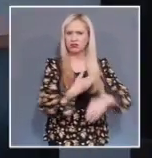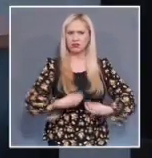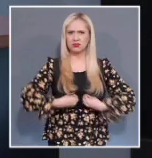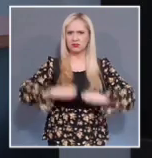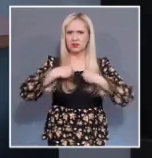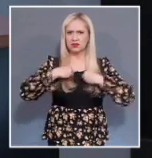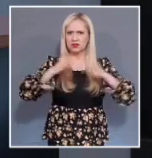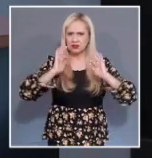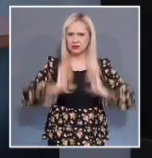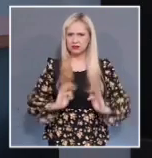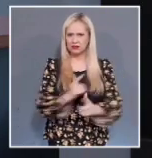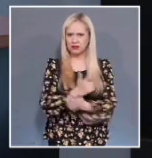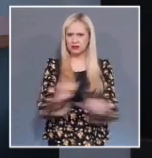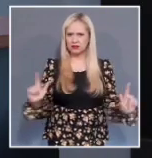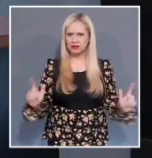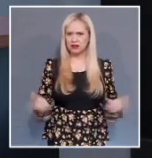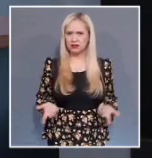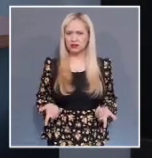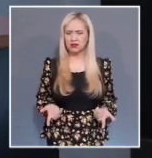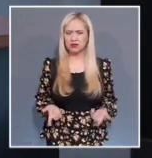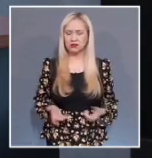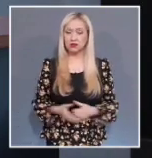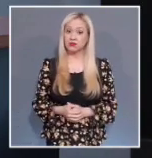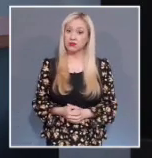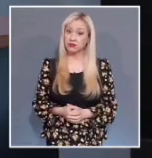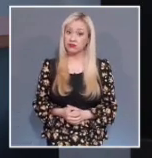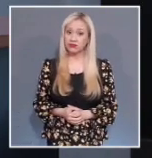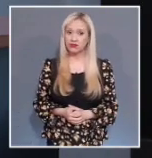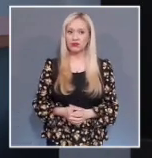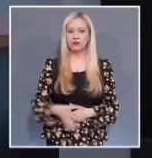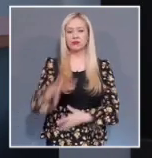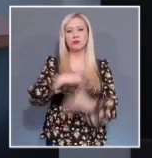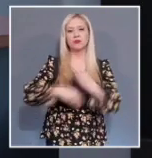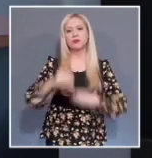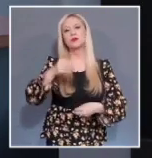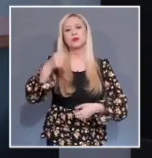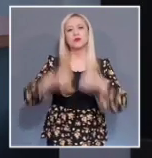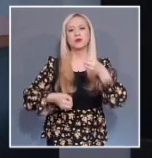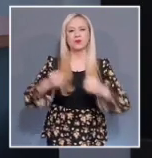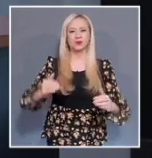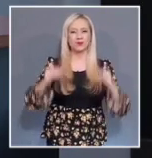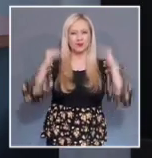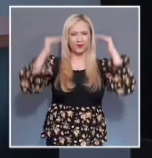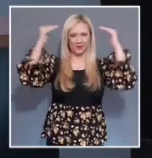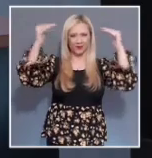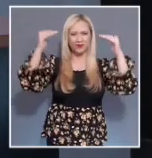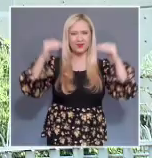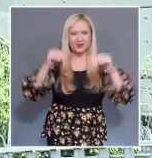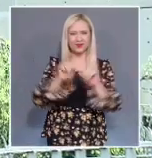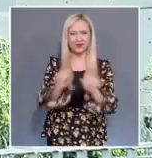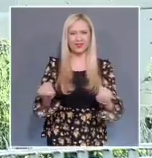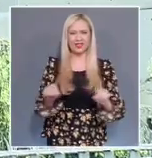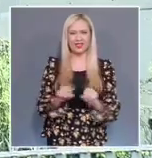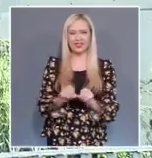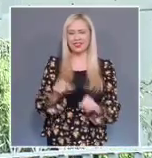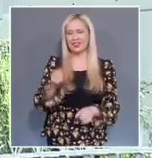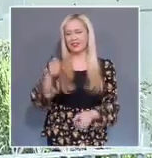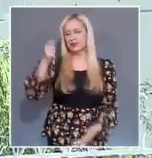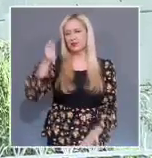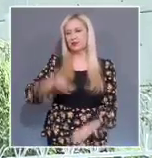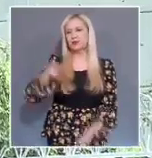Y por otra parte, la Sala Superior dio a conocer el proyecto del magistrado Felipe de la Mata Pizaña con el que se propone resolver el